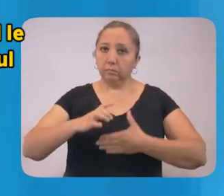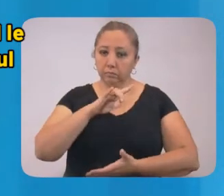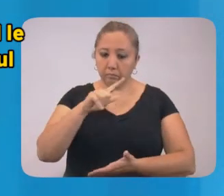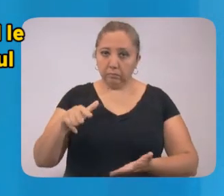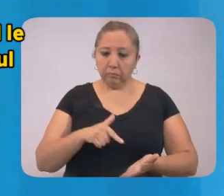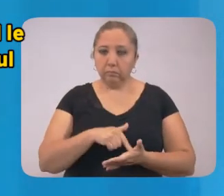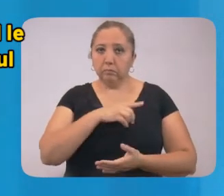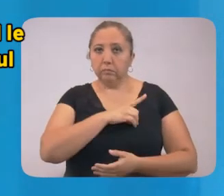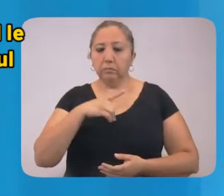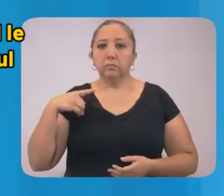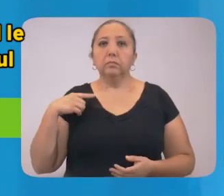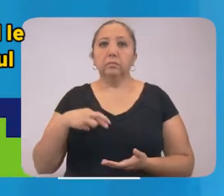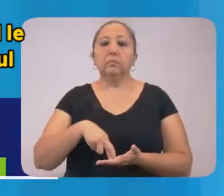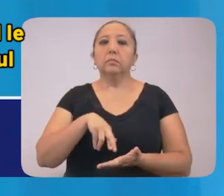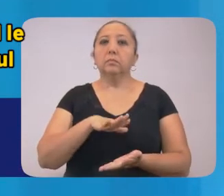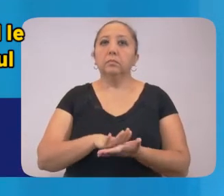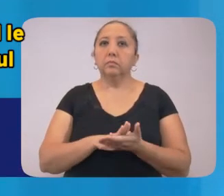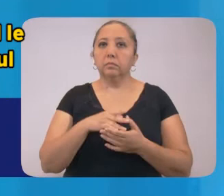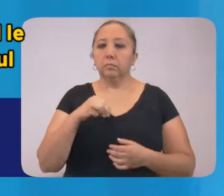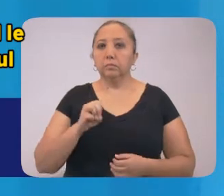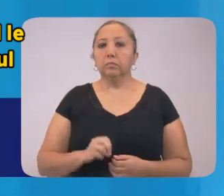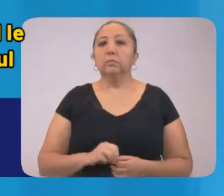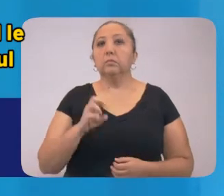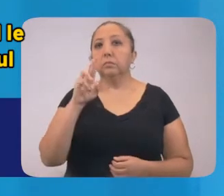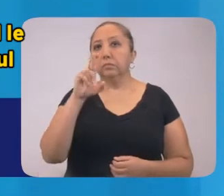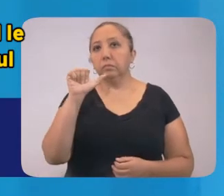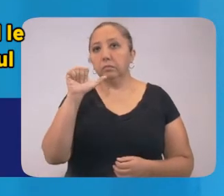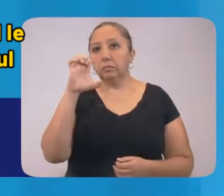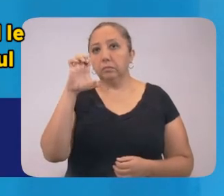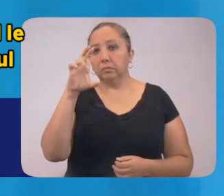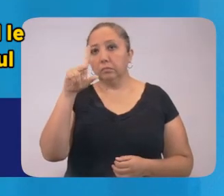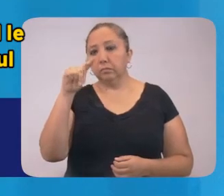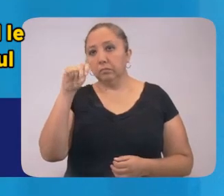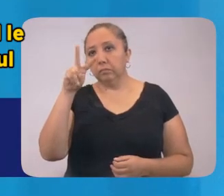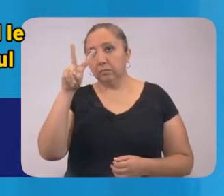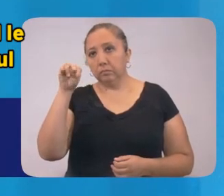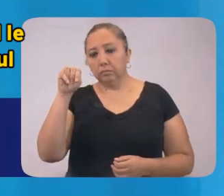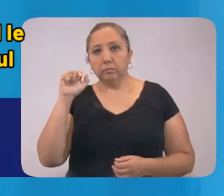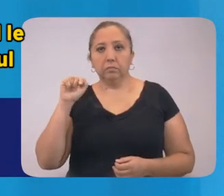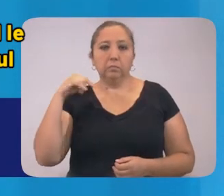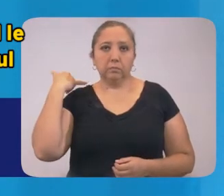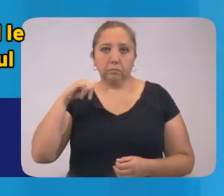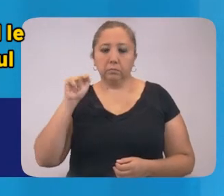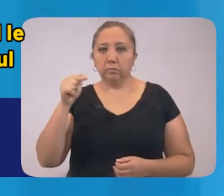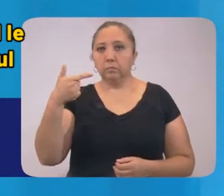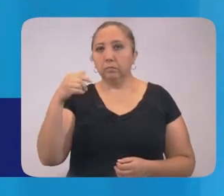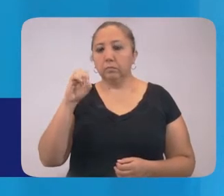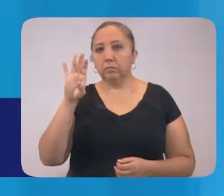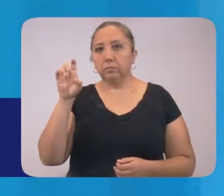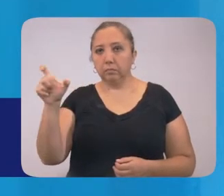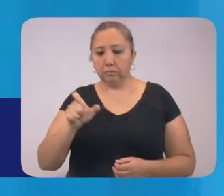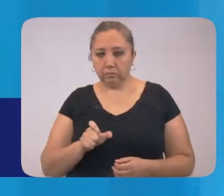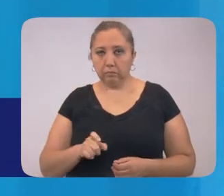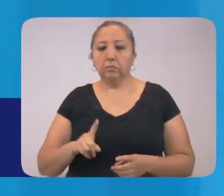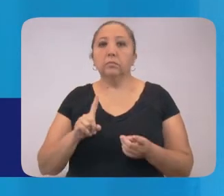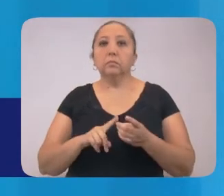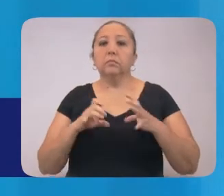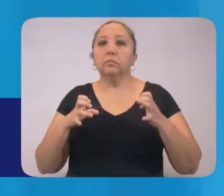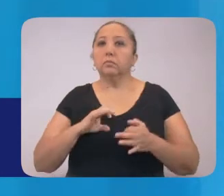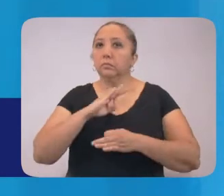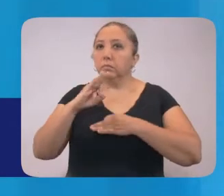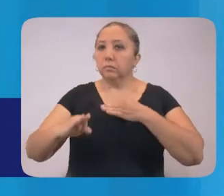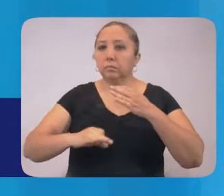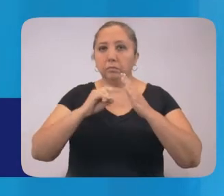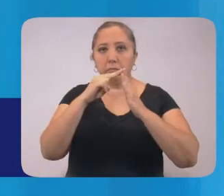deben inscribirse en el micrositio reactivación punto yucatan.com.mx donde se encuentran